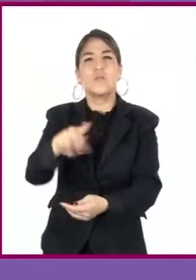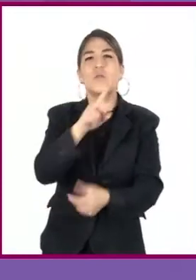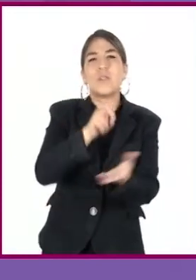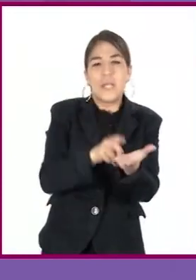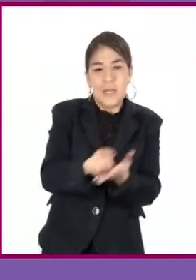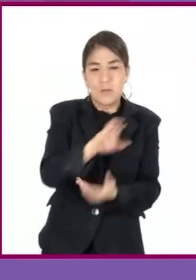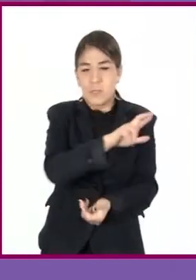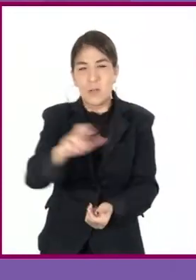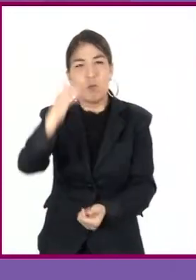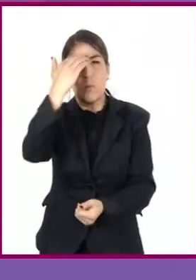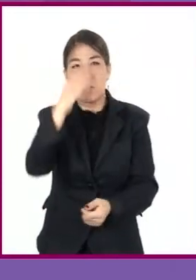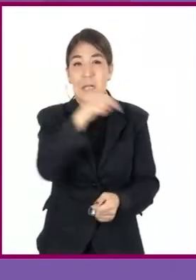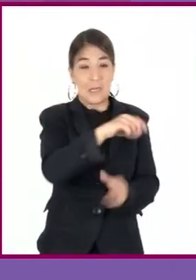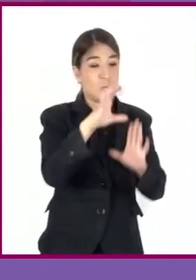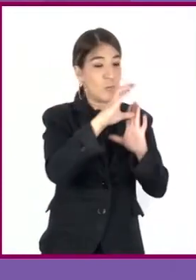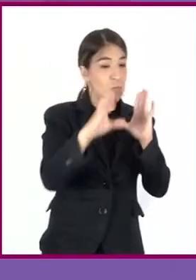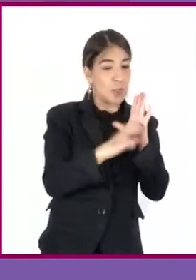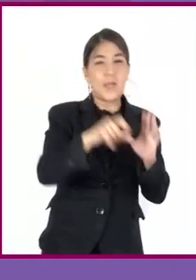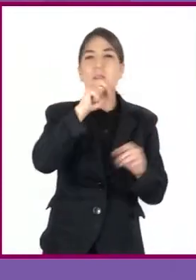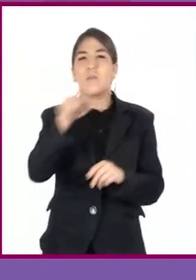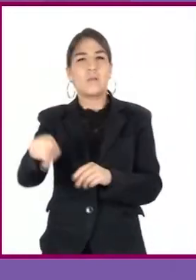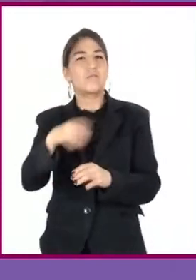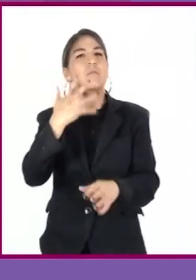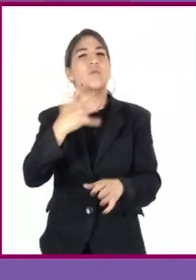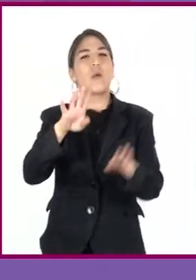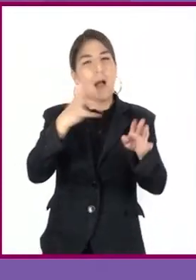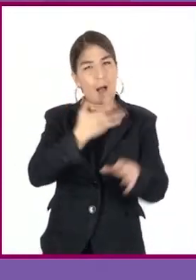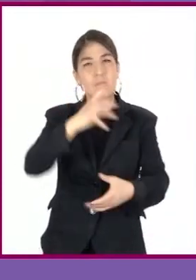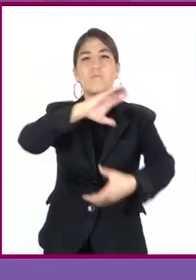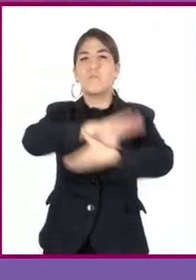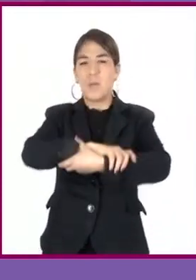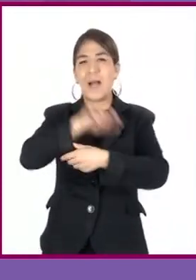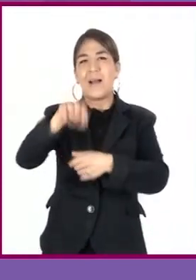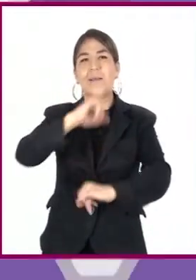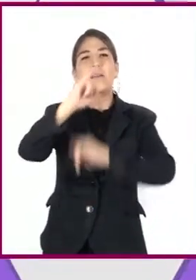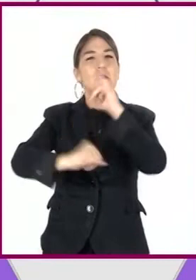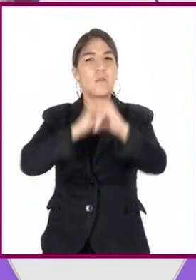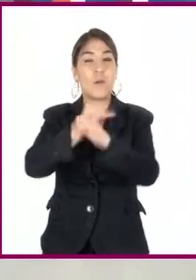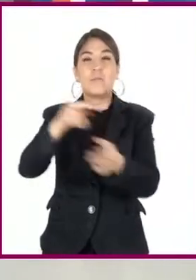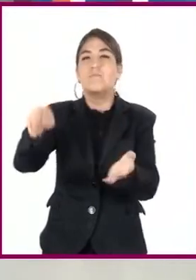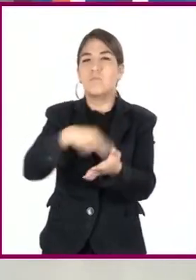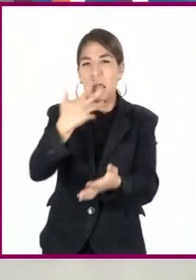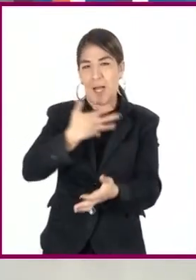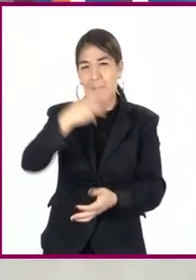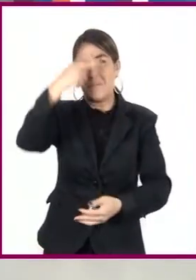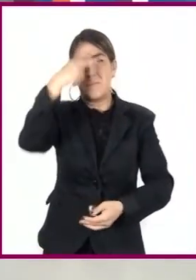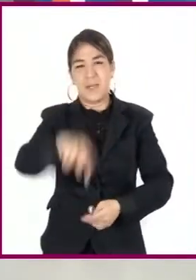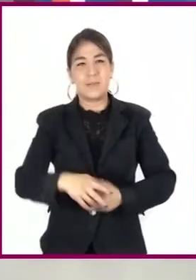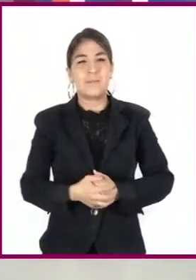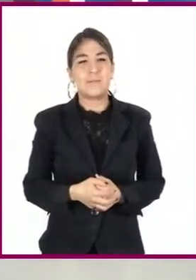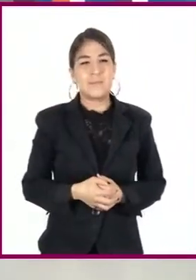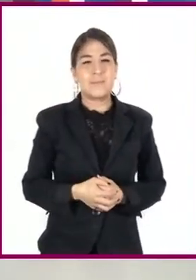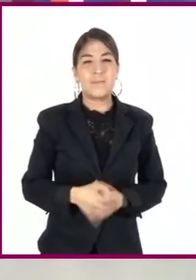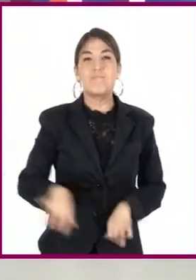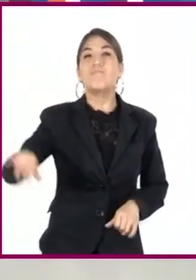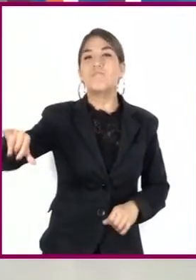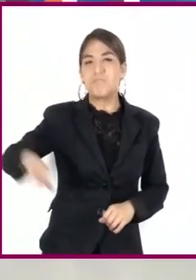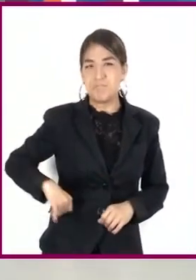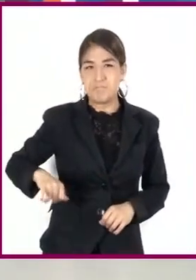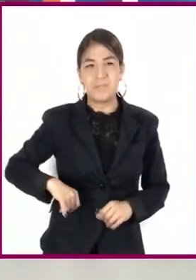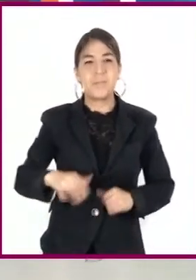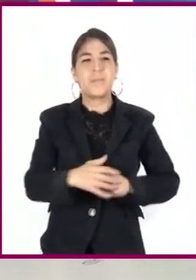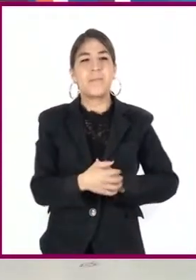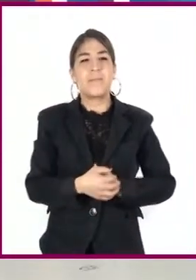tanto en la Constitución como en los tratados internacionales ratificados por México. Es interesante saber,